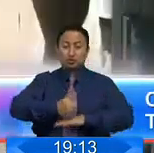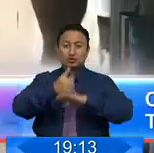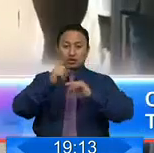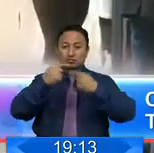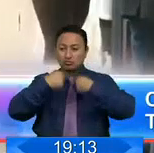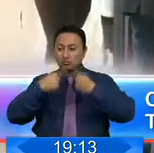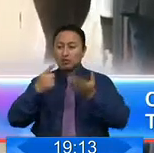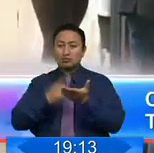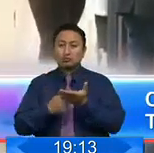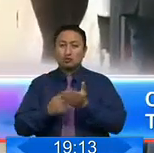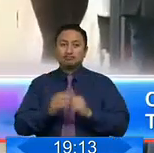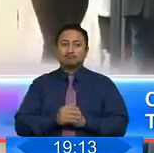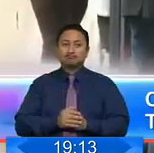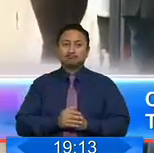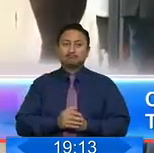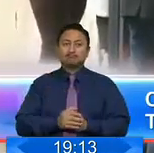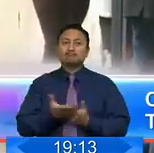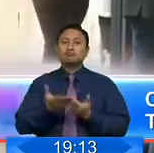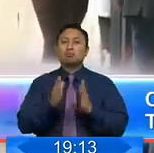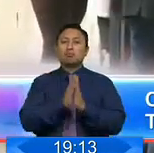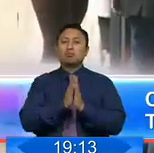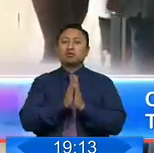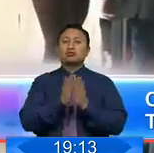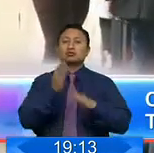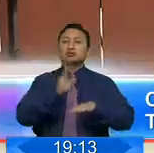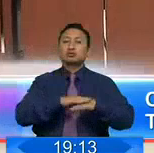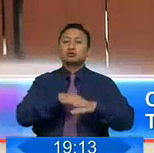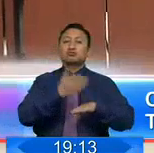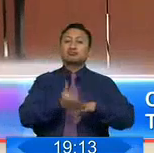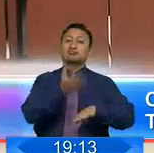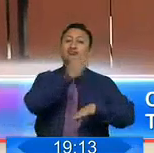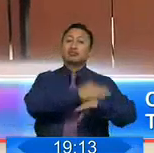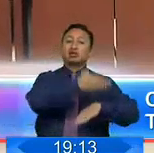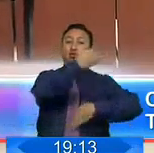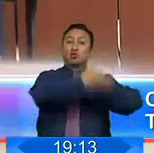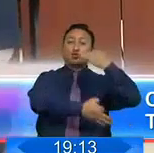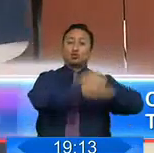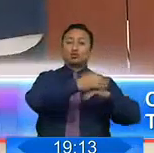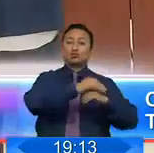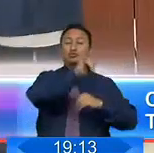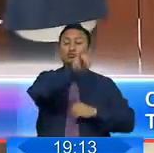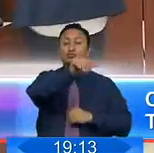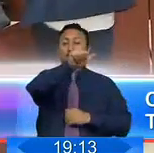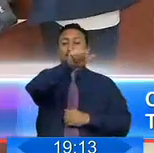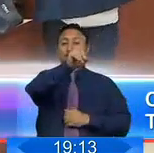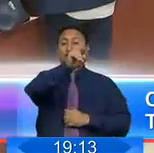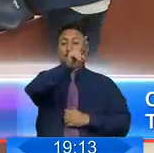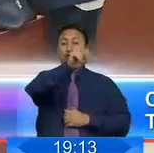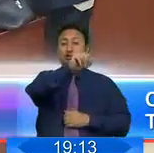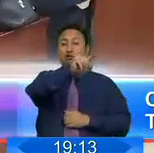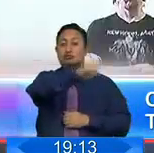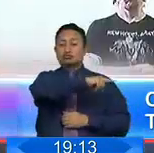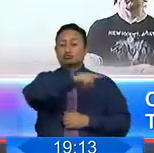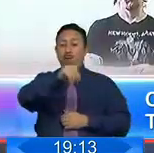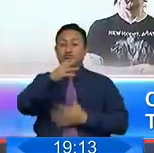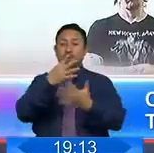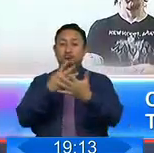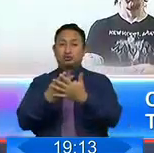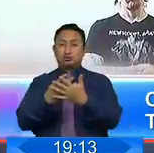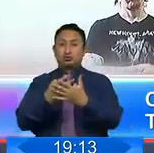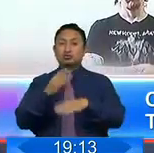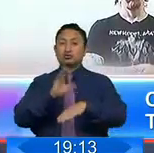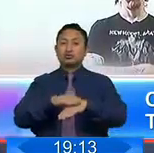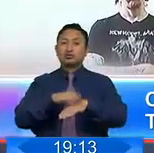El habeas corpus fue presentado debido a que la jueza de la unidad penal, Yadira Proaño, ordenó la detención de Olavini por